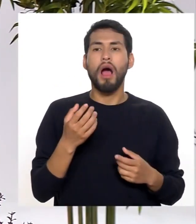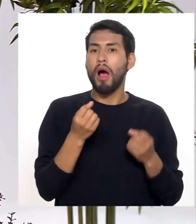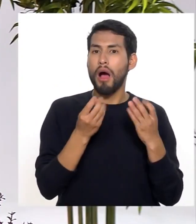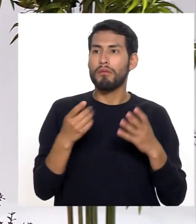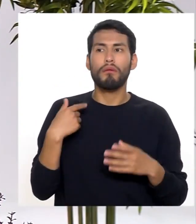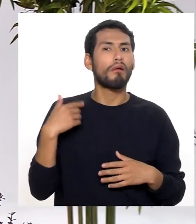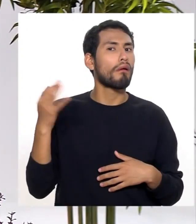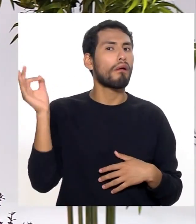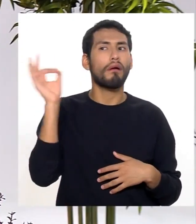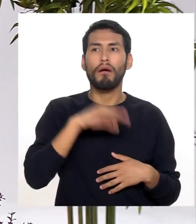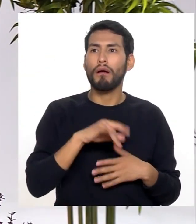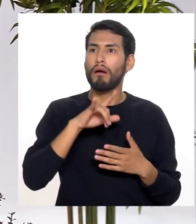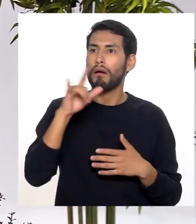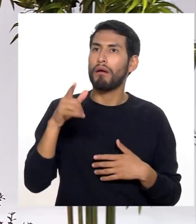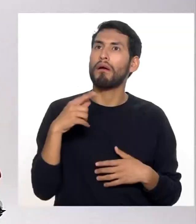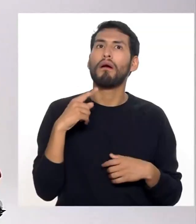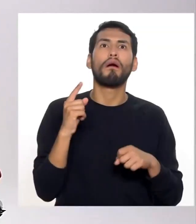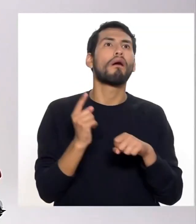había viajado en un avión.